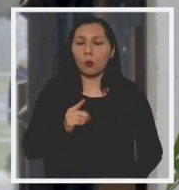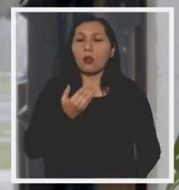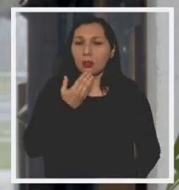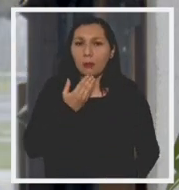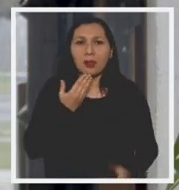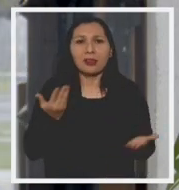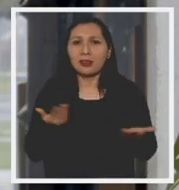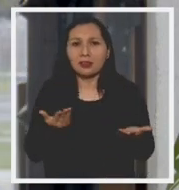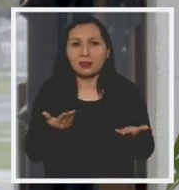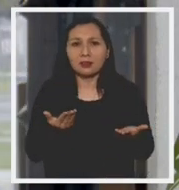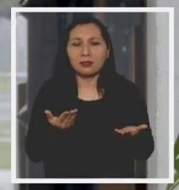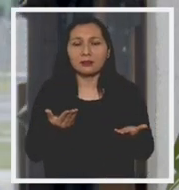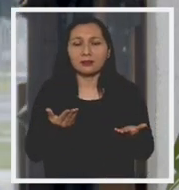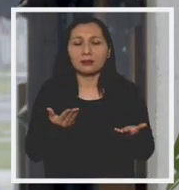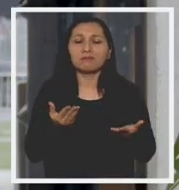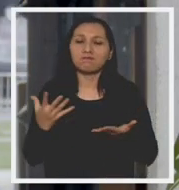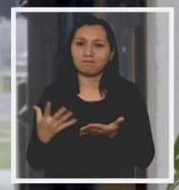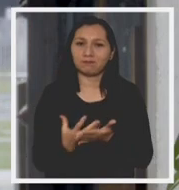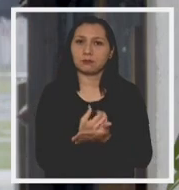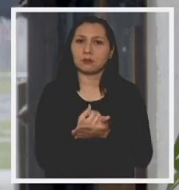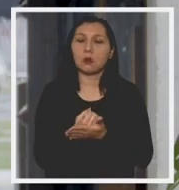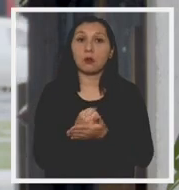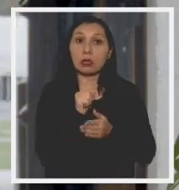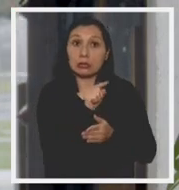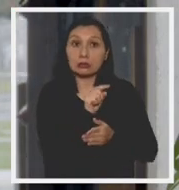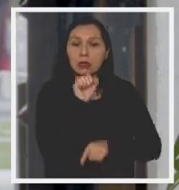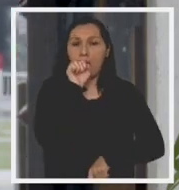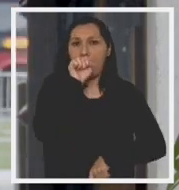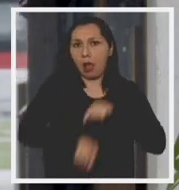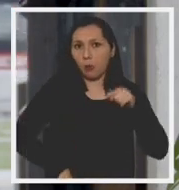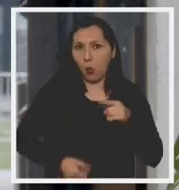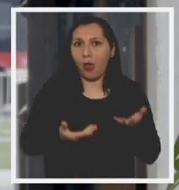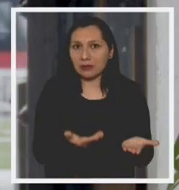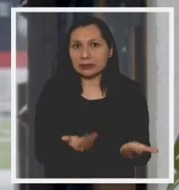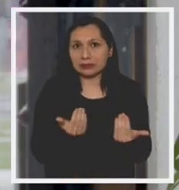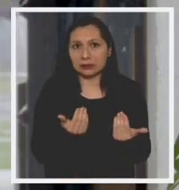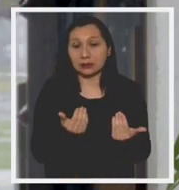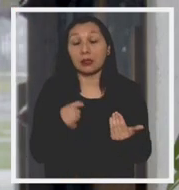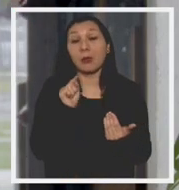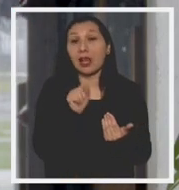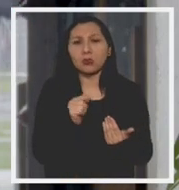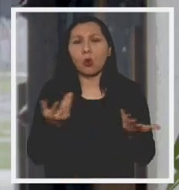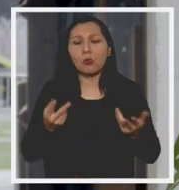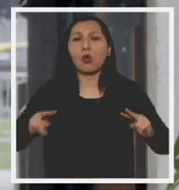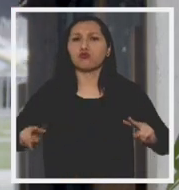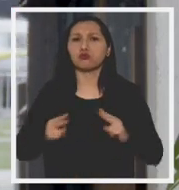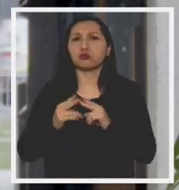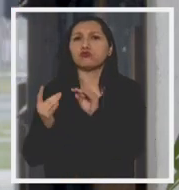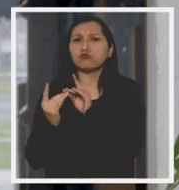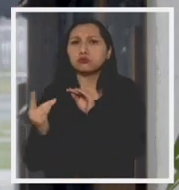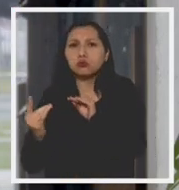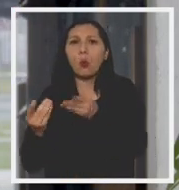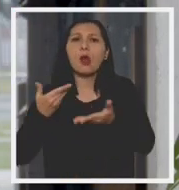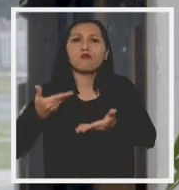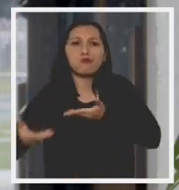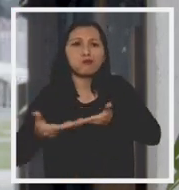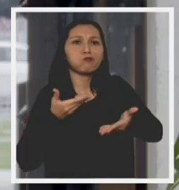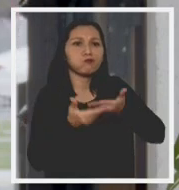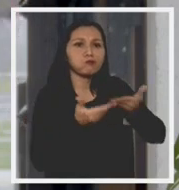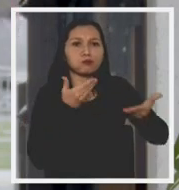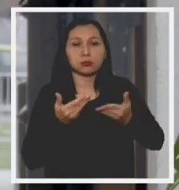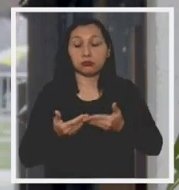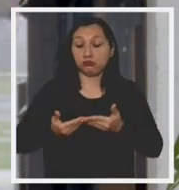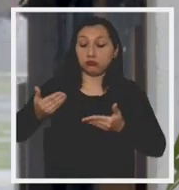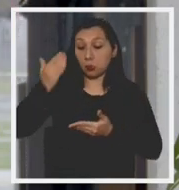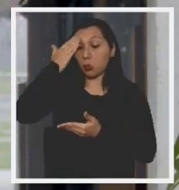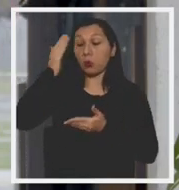también lograr que se aprueben. Y para ello hay que construir puentes y dialogar, y en los últimos